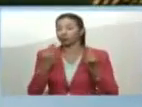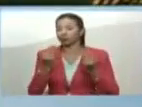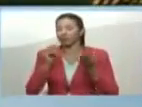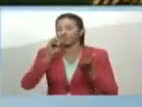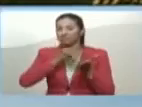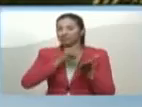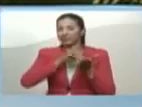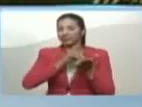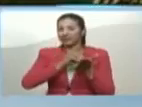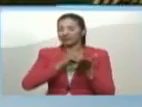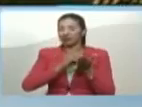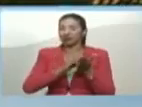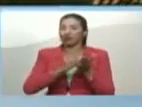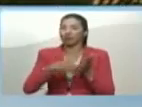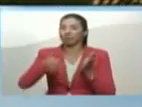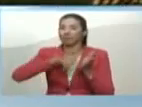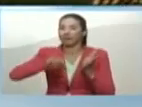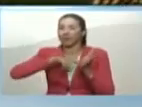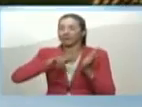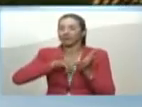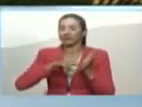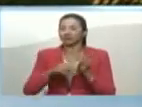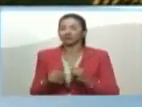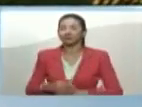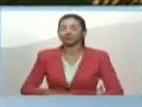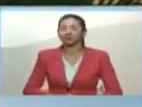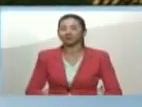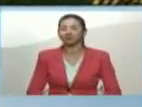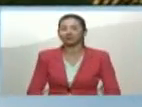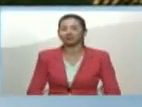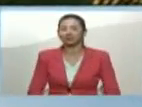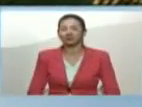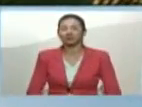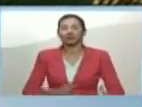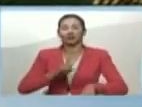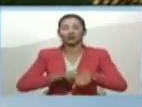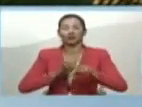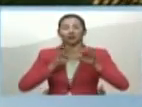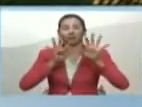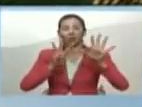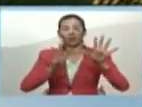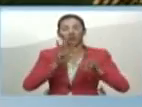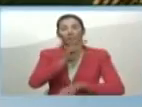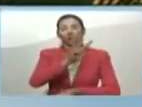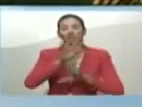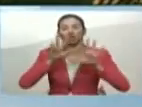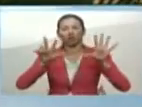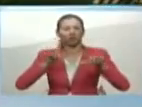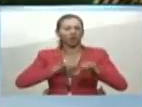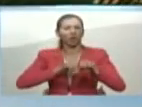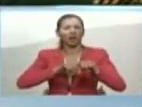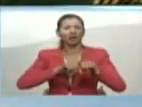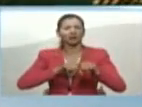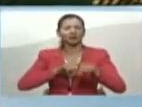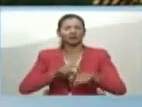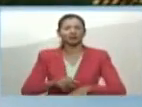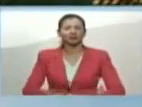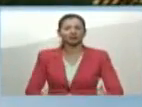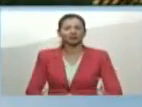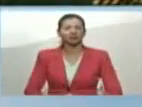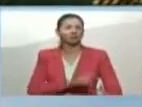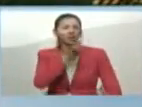a saludarlos. Son las 9:48, ¿verdad? ¿Qué hora es?